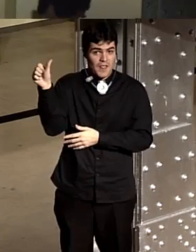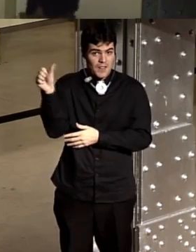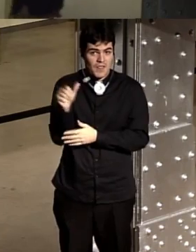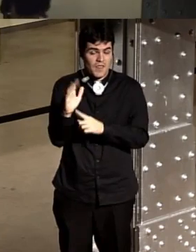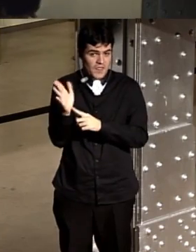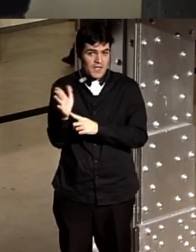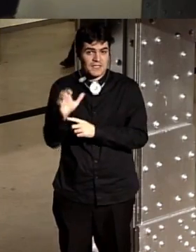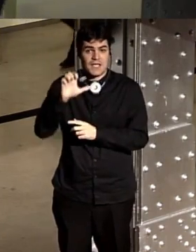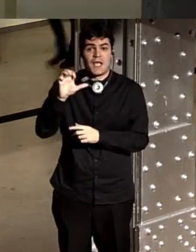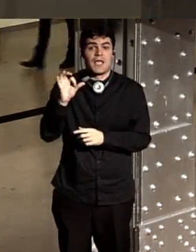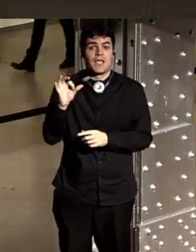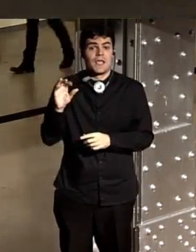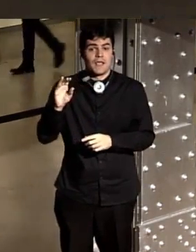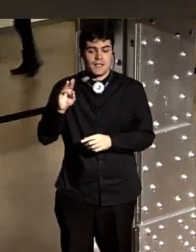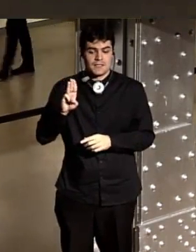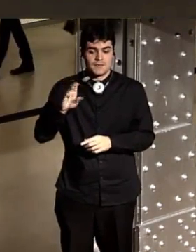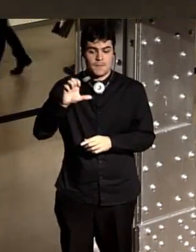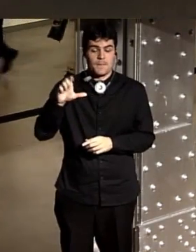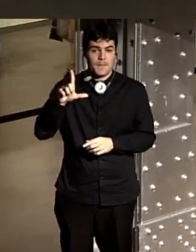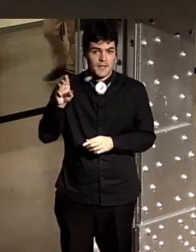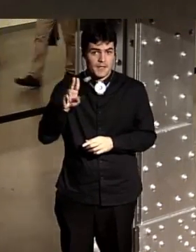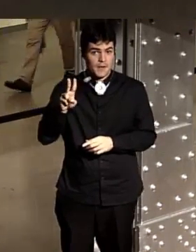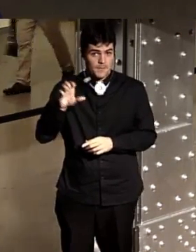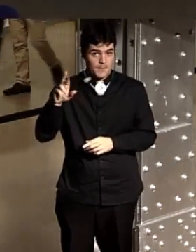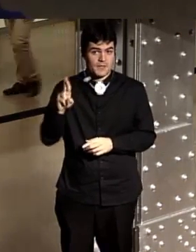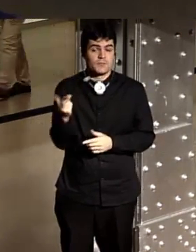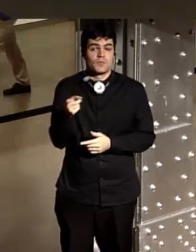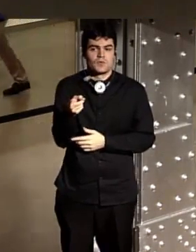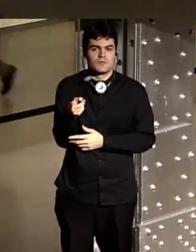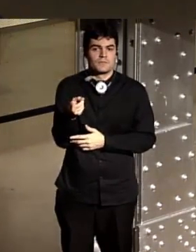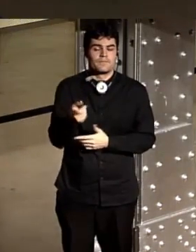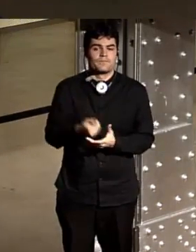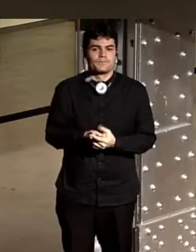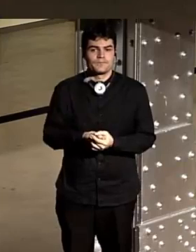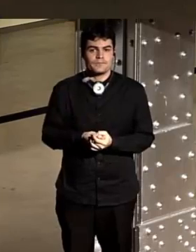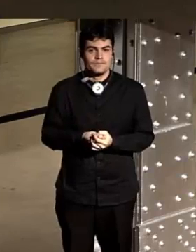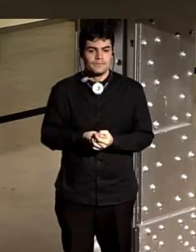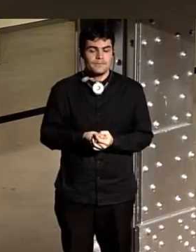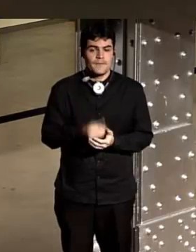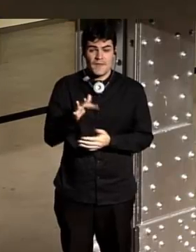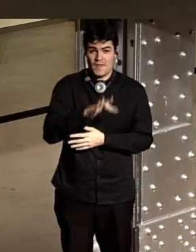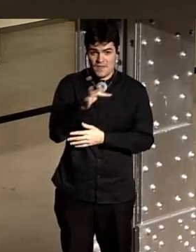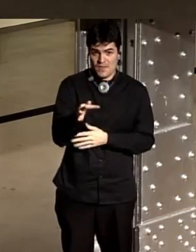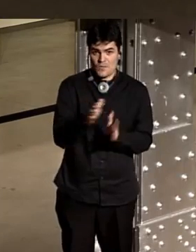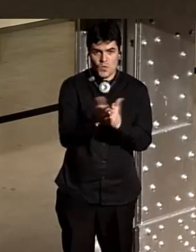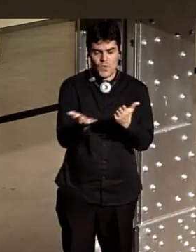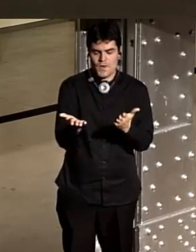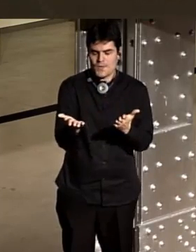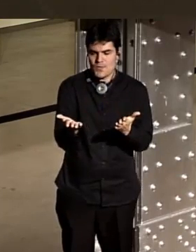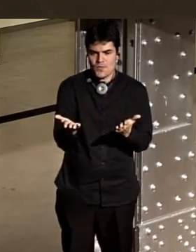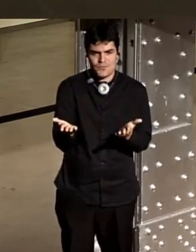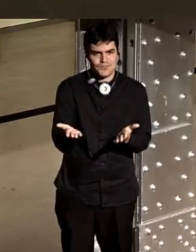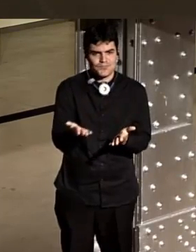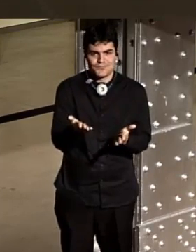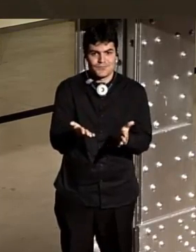interpretar Jennifer Lawrence, ¿no? Sí. Bueno. No, en ese sentido es que, además de ser un libro magnífico desde el punto de vista